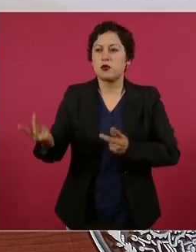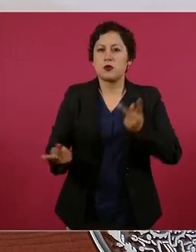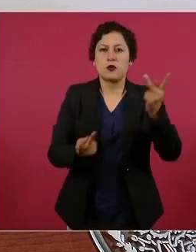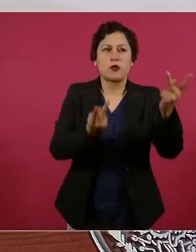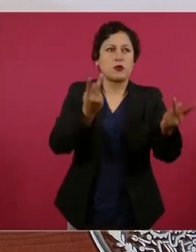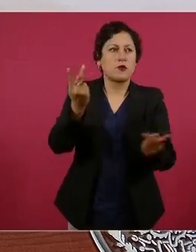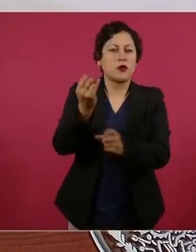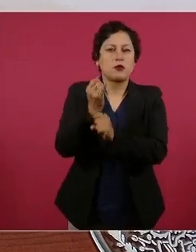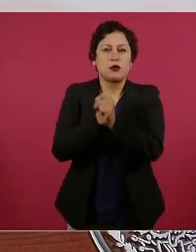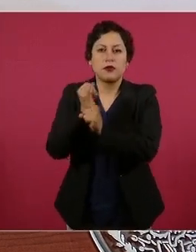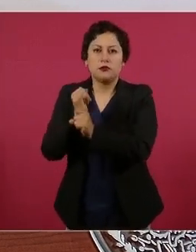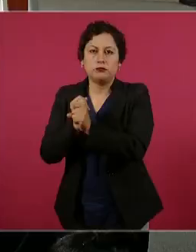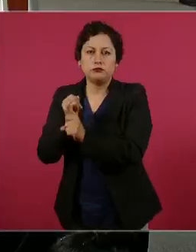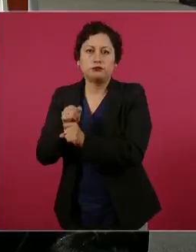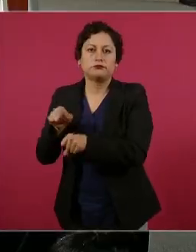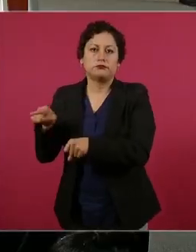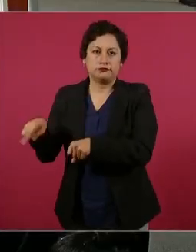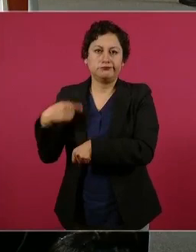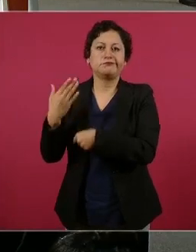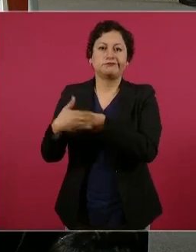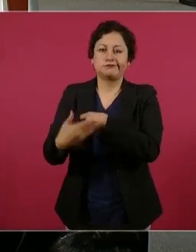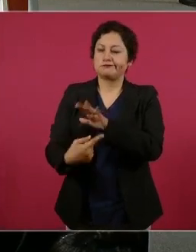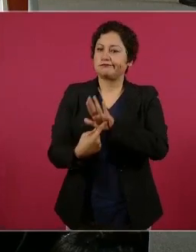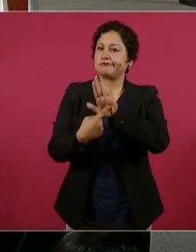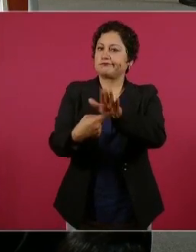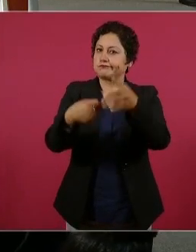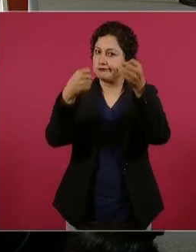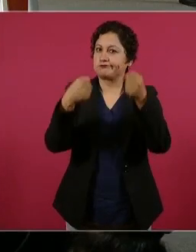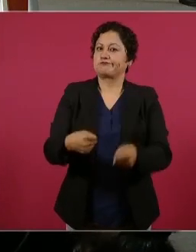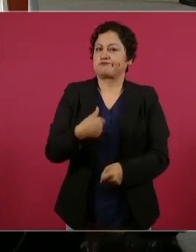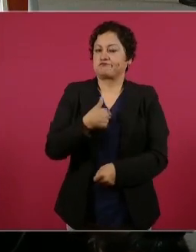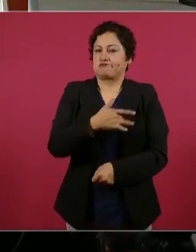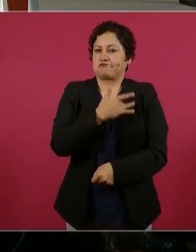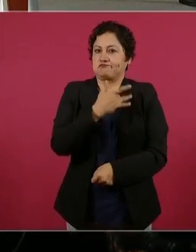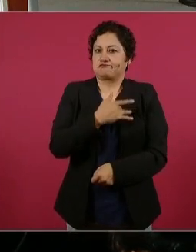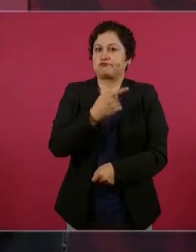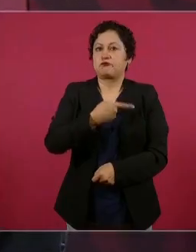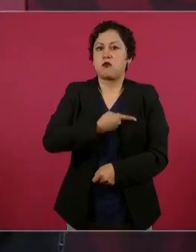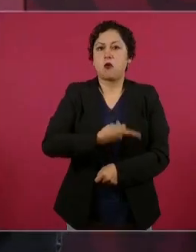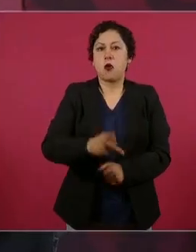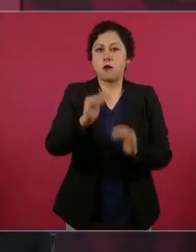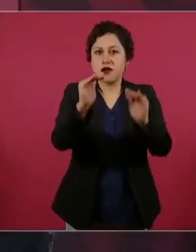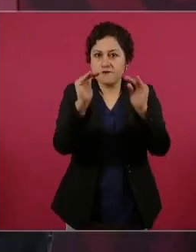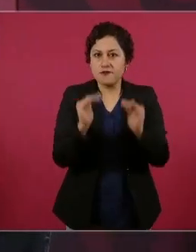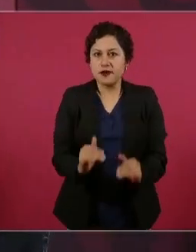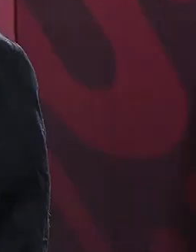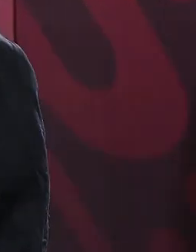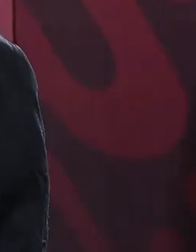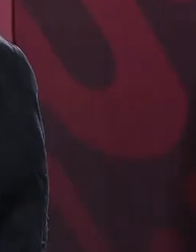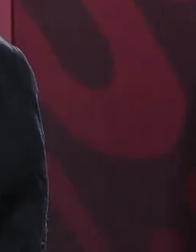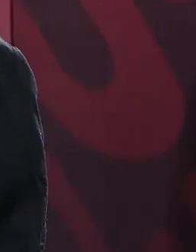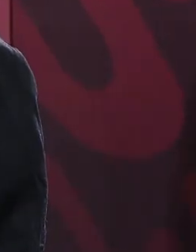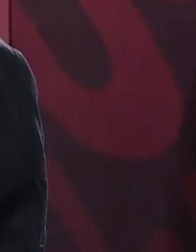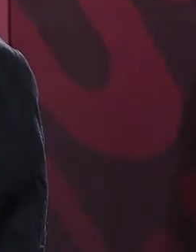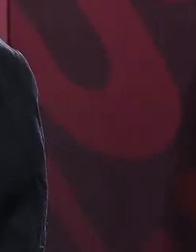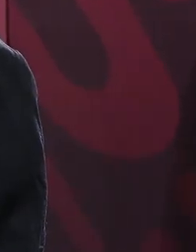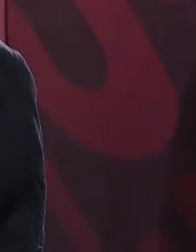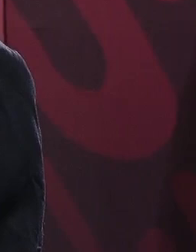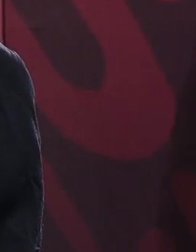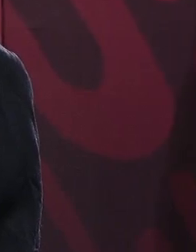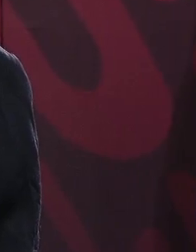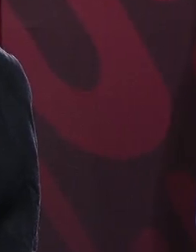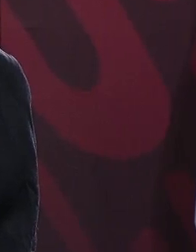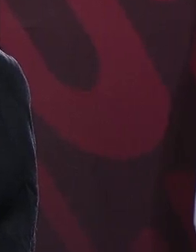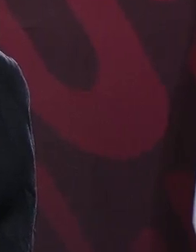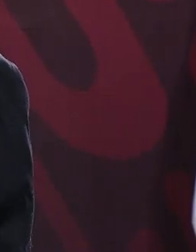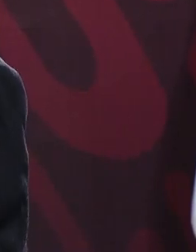para medir la situación de pobreza. Entonces, en Chiapas, ¿sí?,